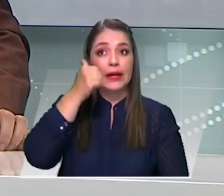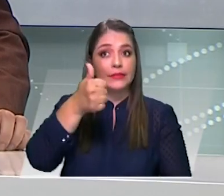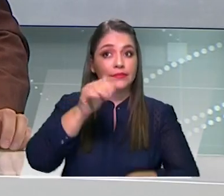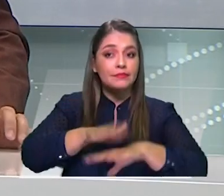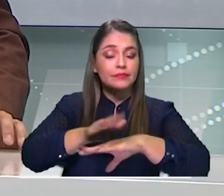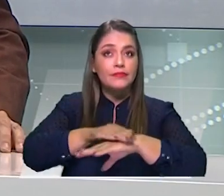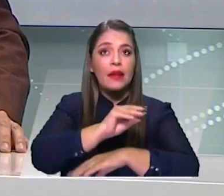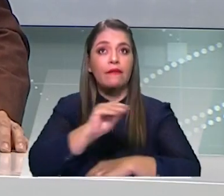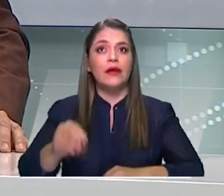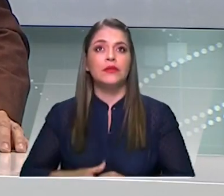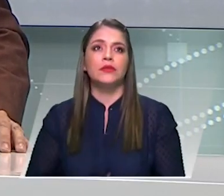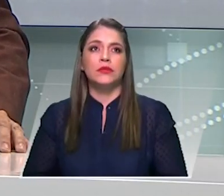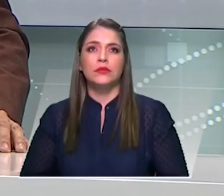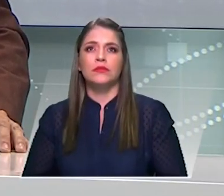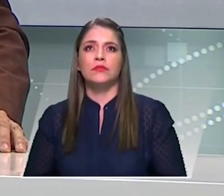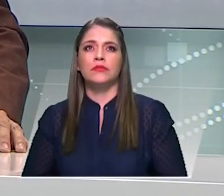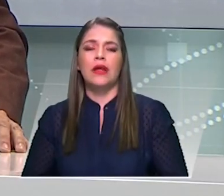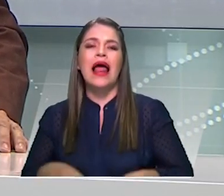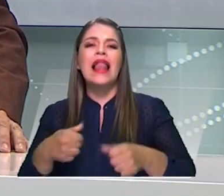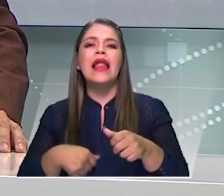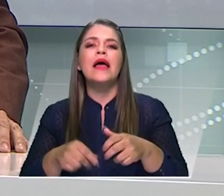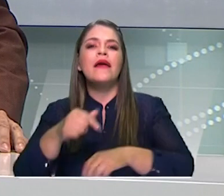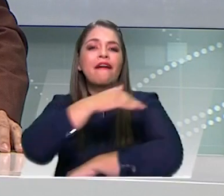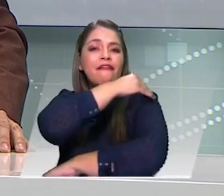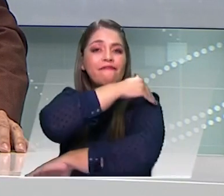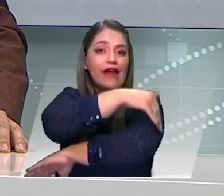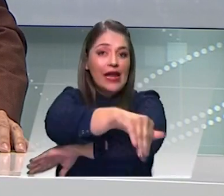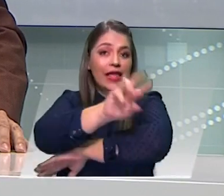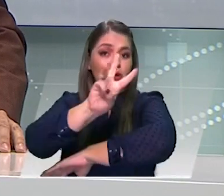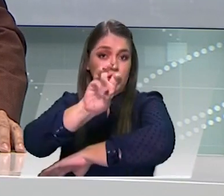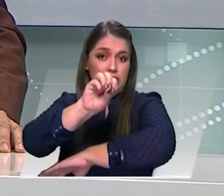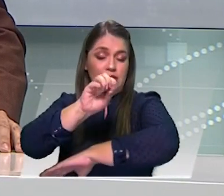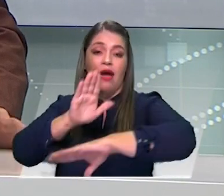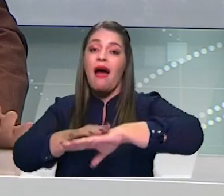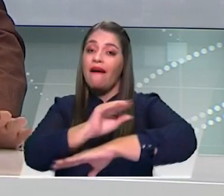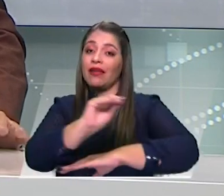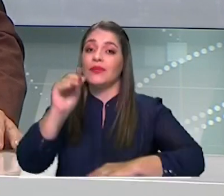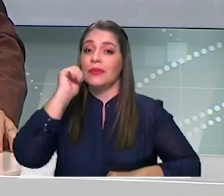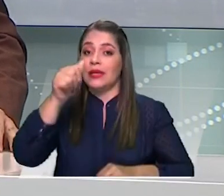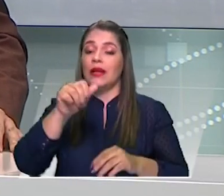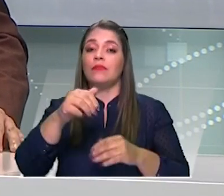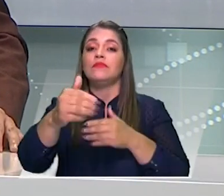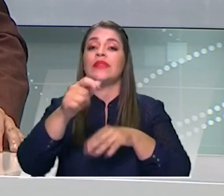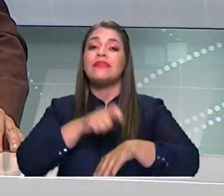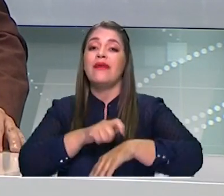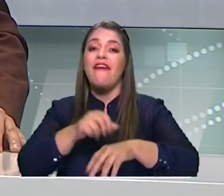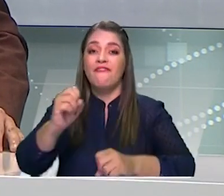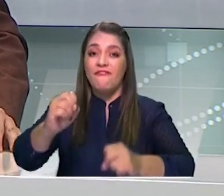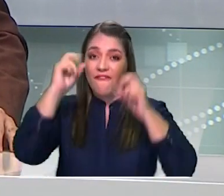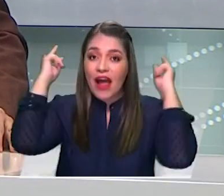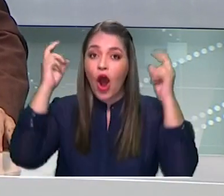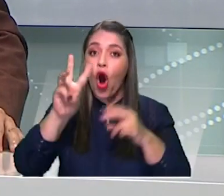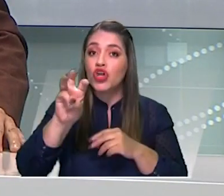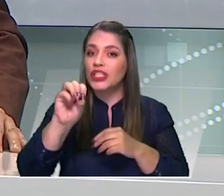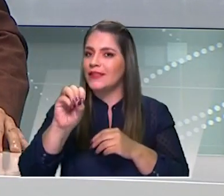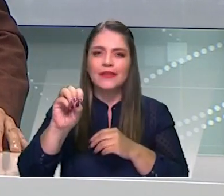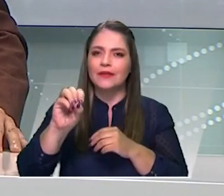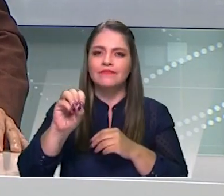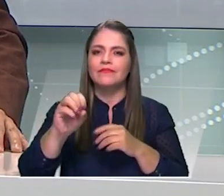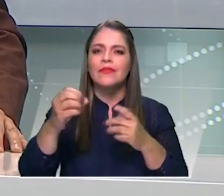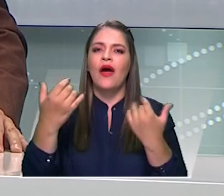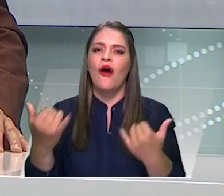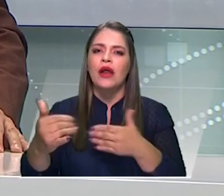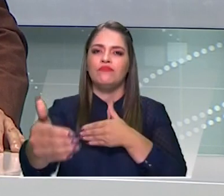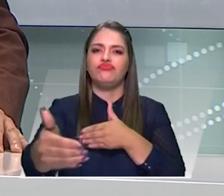empezará a regir un nuevo límite de velocidad para la avenida 80 en el occidente de Medellín. Ahora los conductores no podrán superar los 50 kilómetros por